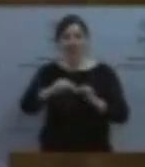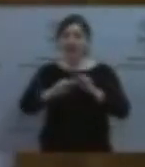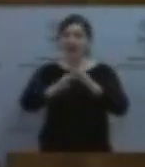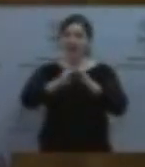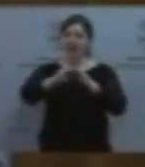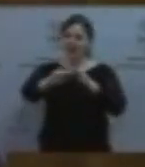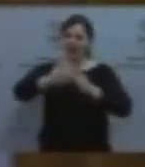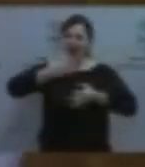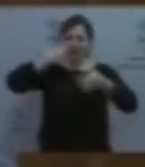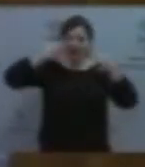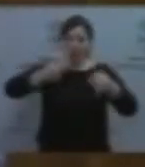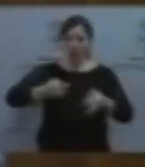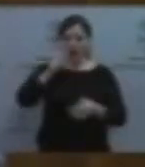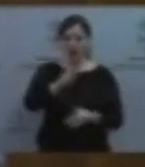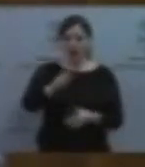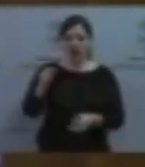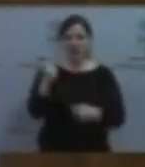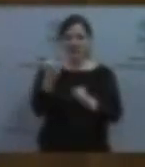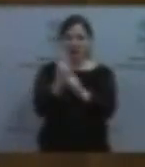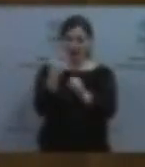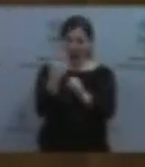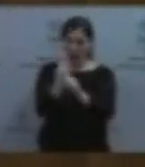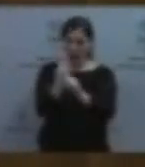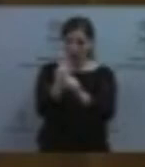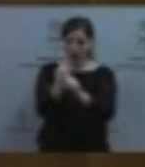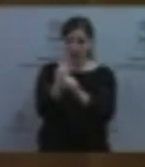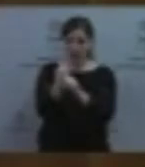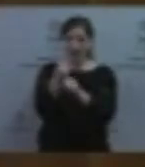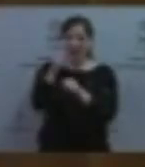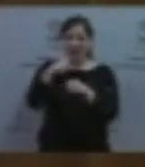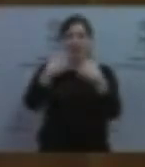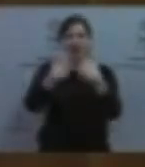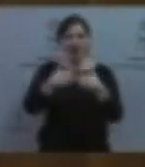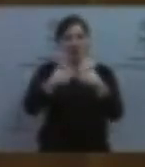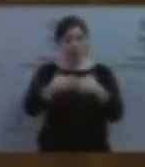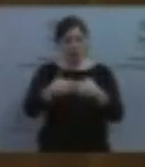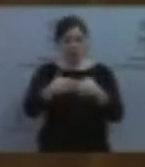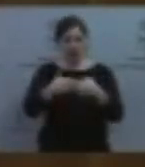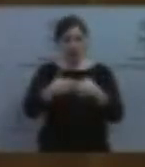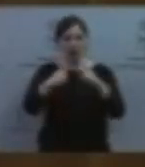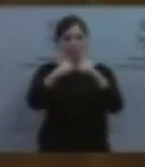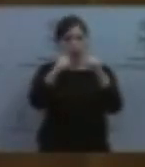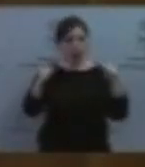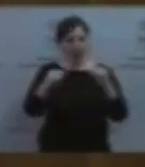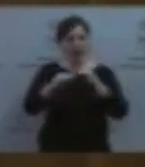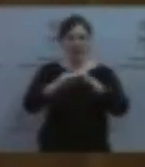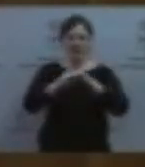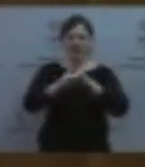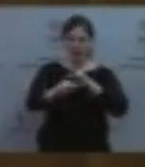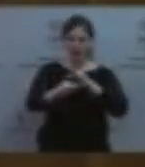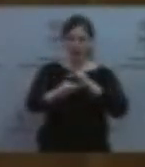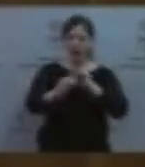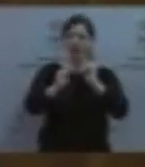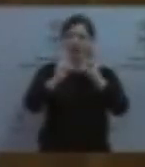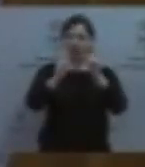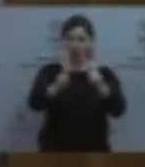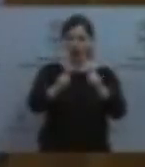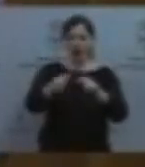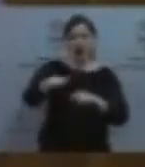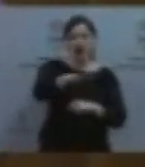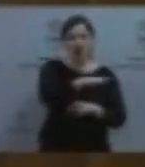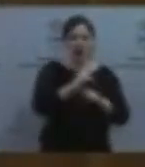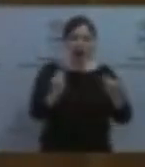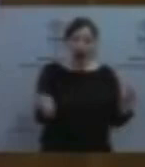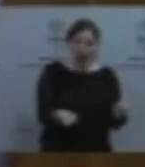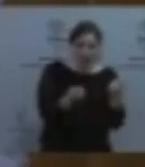estabilidad a la industria asturiana, que dé seguridad y estabilidad a la comarca de Avilés y al conjunto del Principado de Asturias, y que no suponga